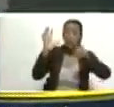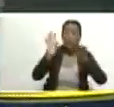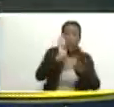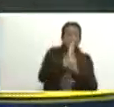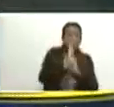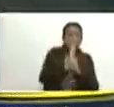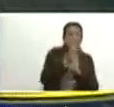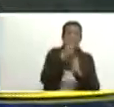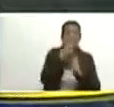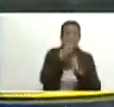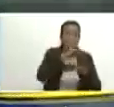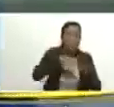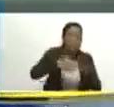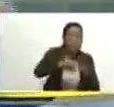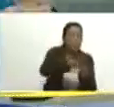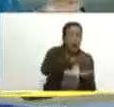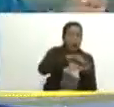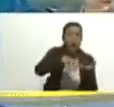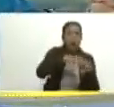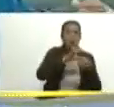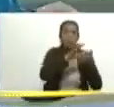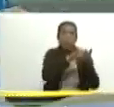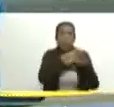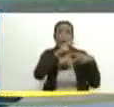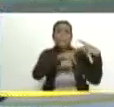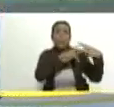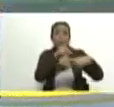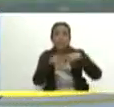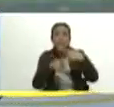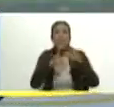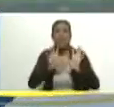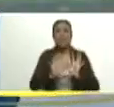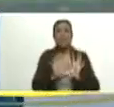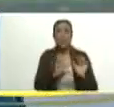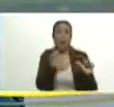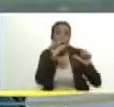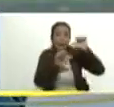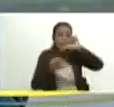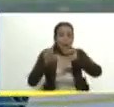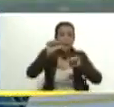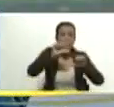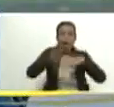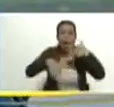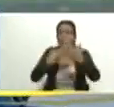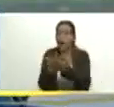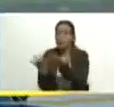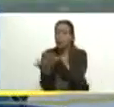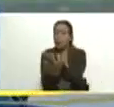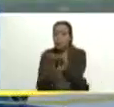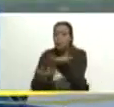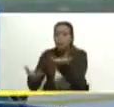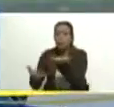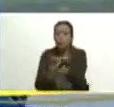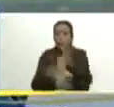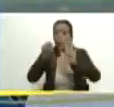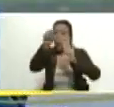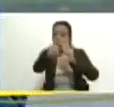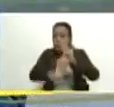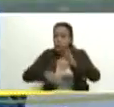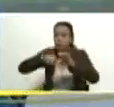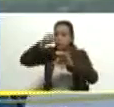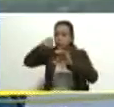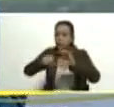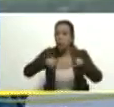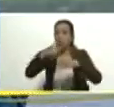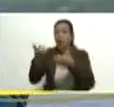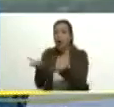cuidado del fruto, todo el proceso que lleve el café hasta la molienda, de la molienda a la